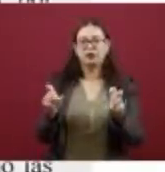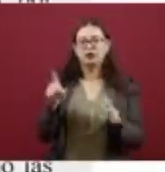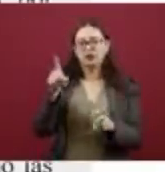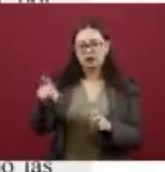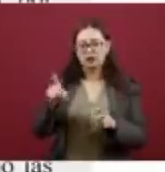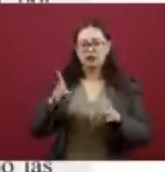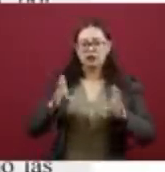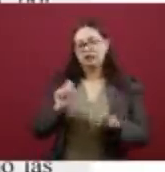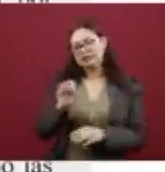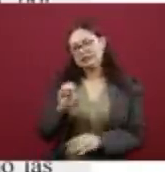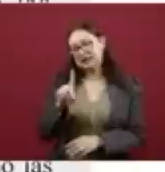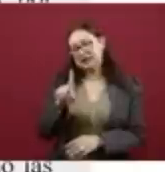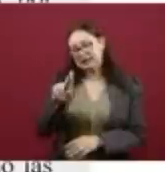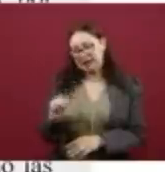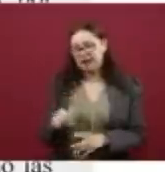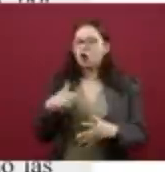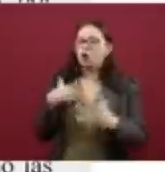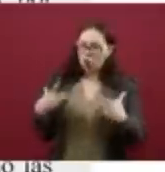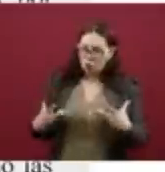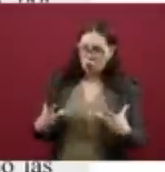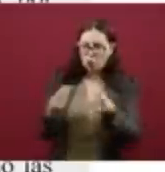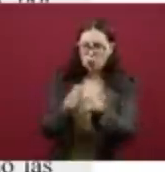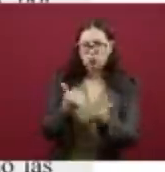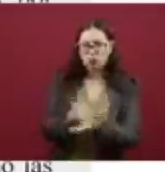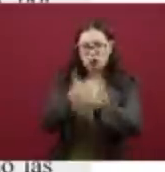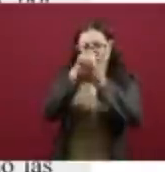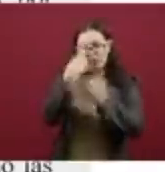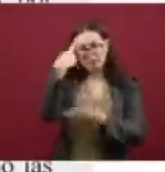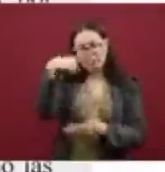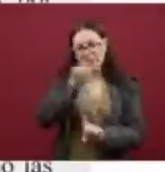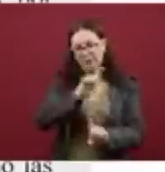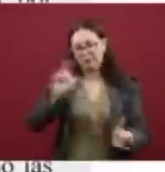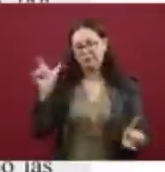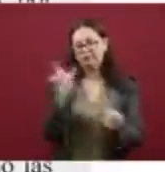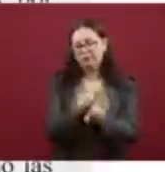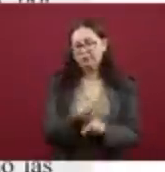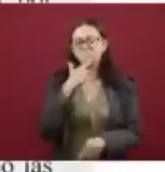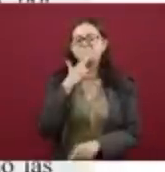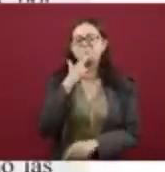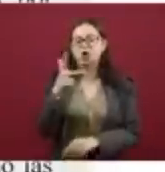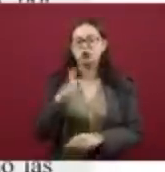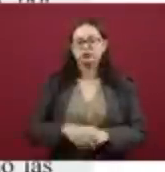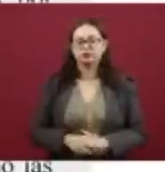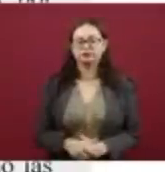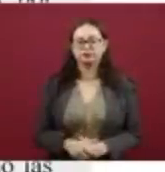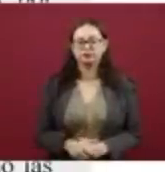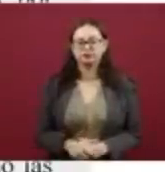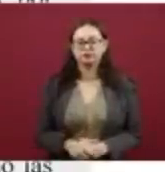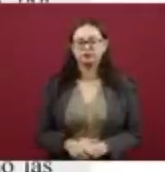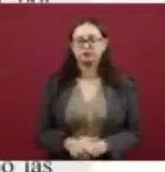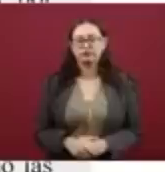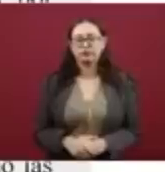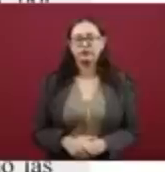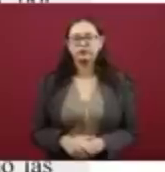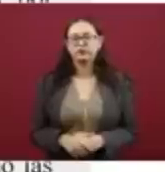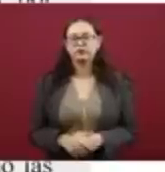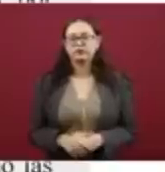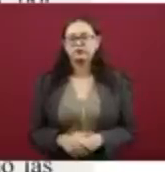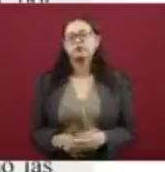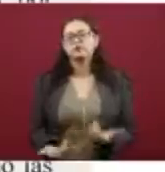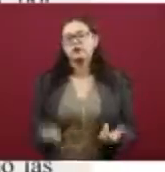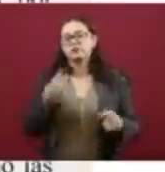Defensa Nacional coadyuve para resolver esa situación de la mejor manera. Al mismo tiempo, por lo